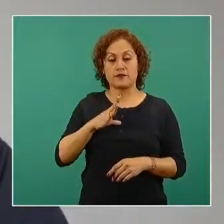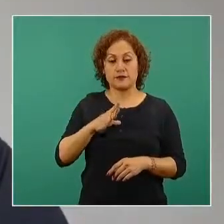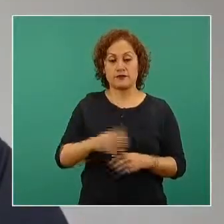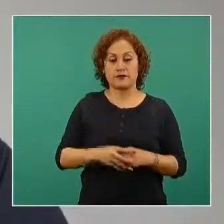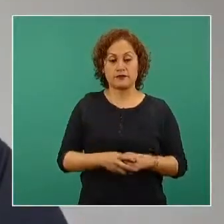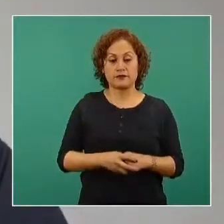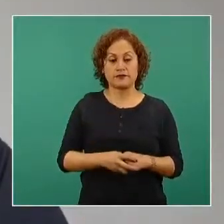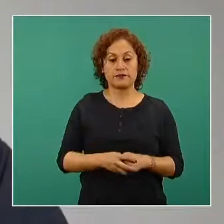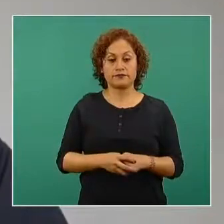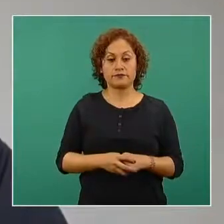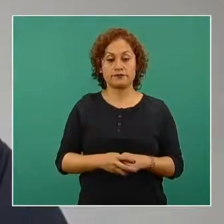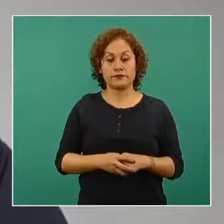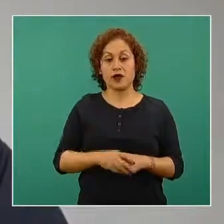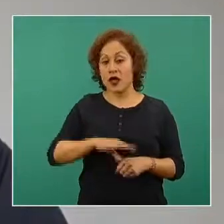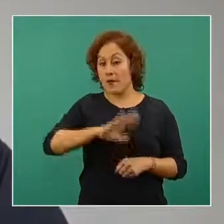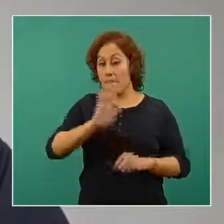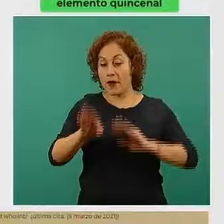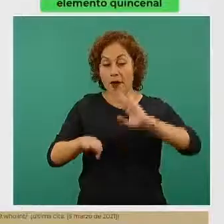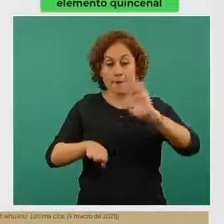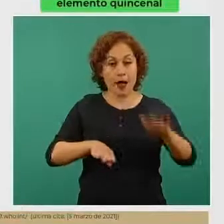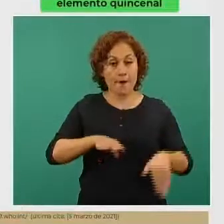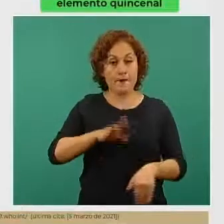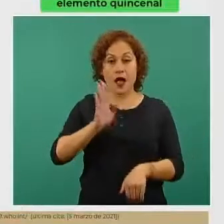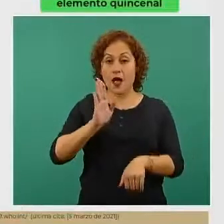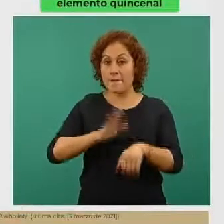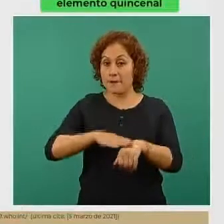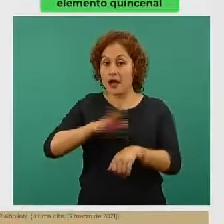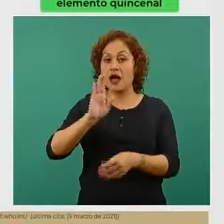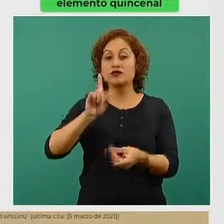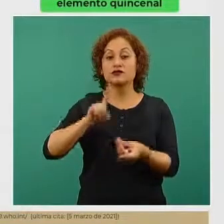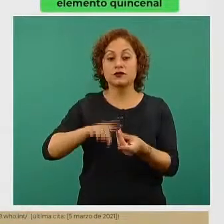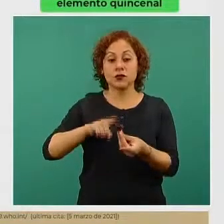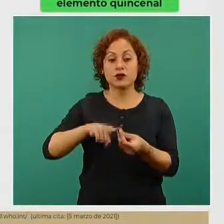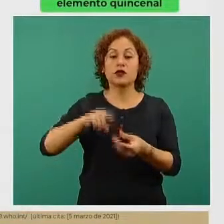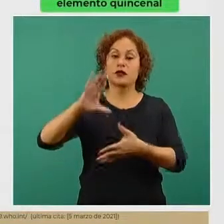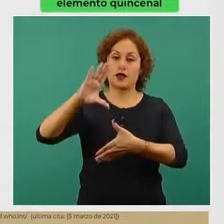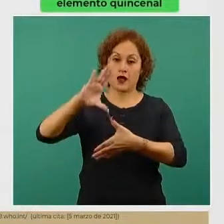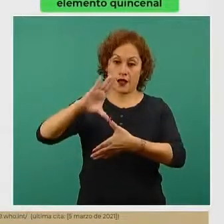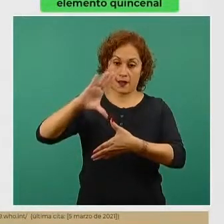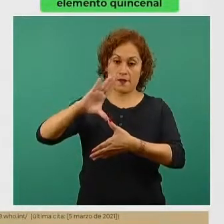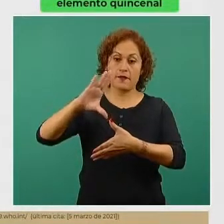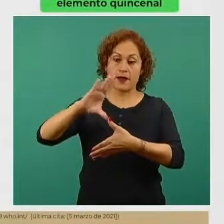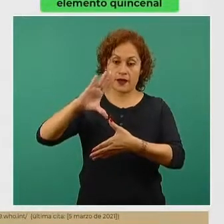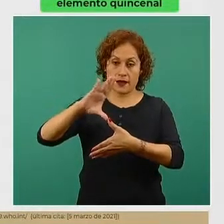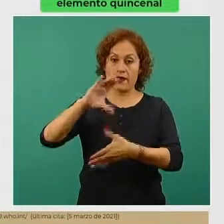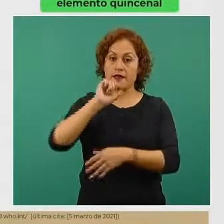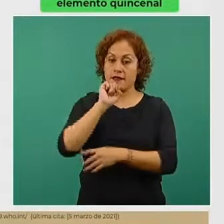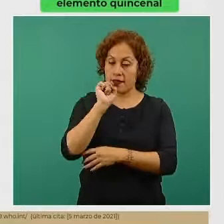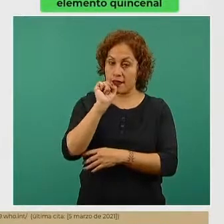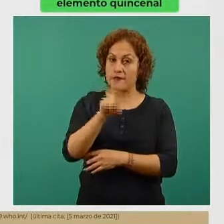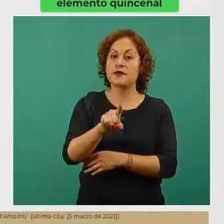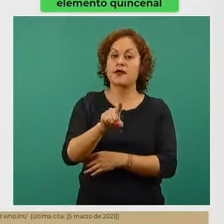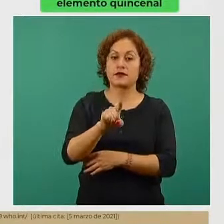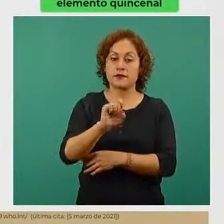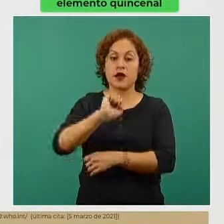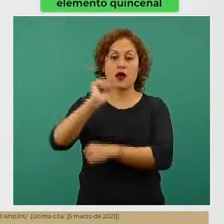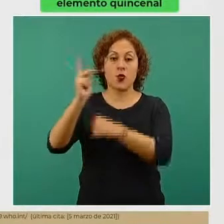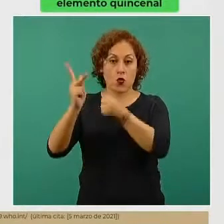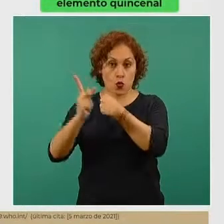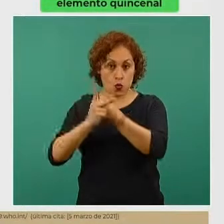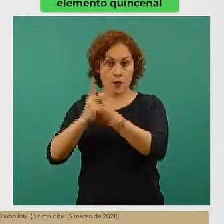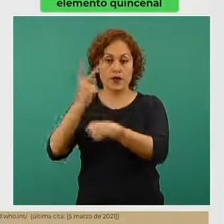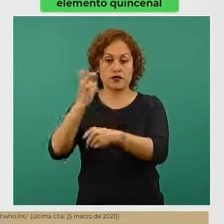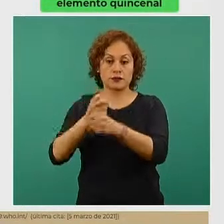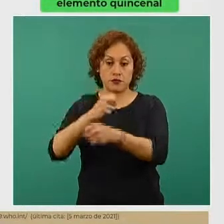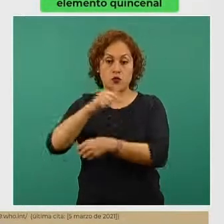mayores cargas de defunciones que han ocurrido hasta el momento han sido también en la región de las Américas y en la región de Europa,